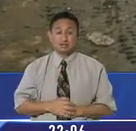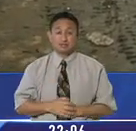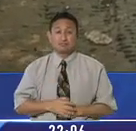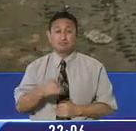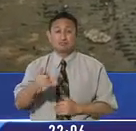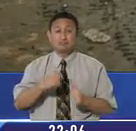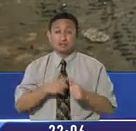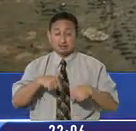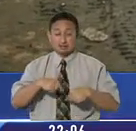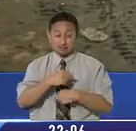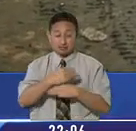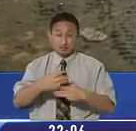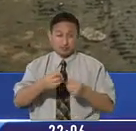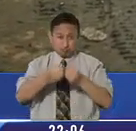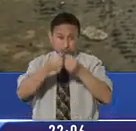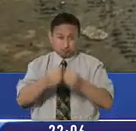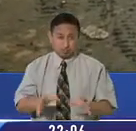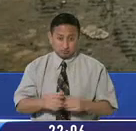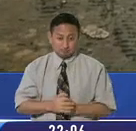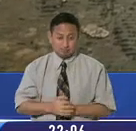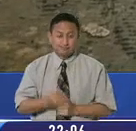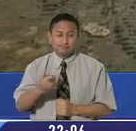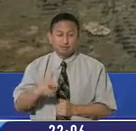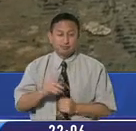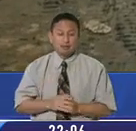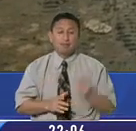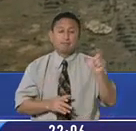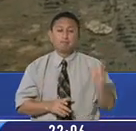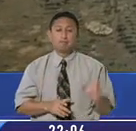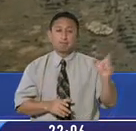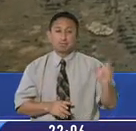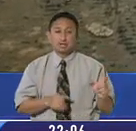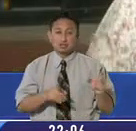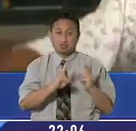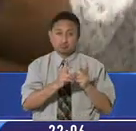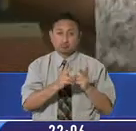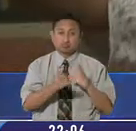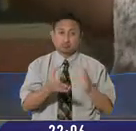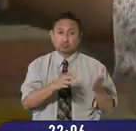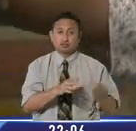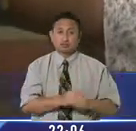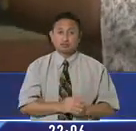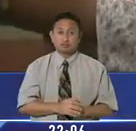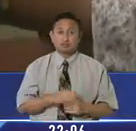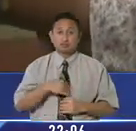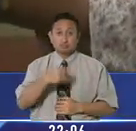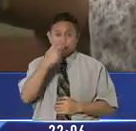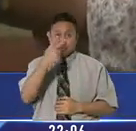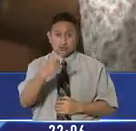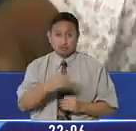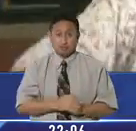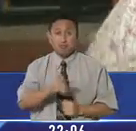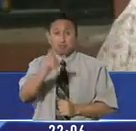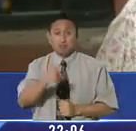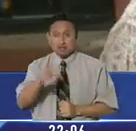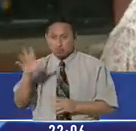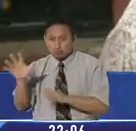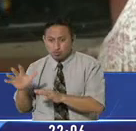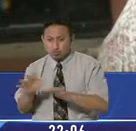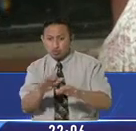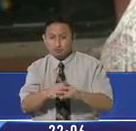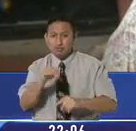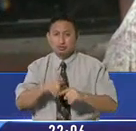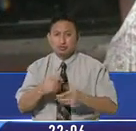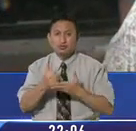las cuantiosas pérdidas materiales, se llevó consigo la vida de los vecinos. Nosotros vimos cómo les llevó a las personas y no poder